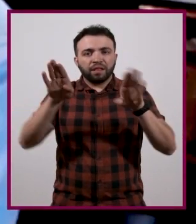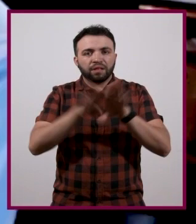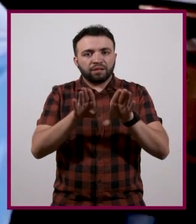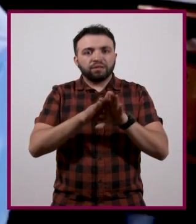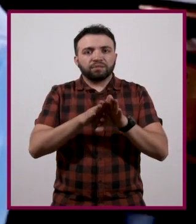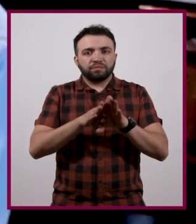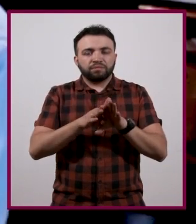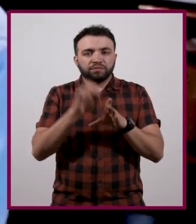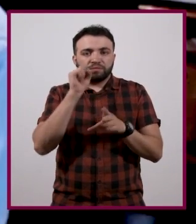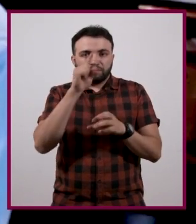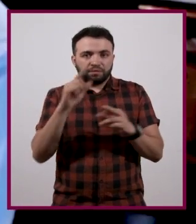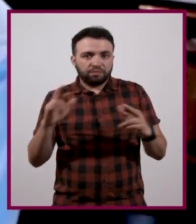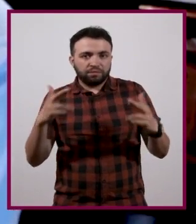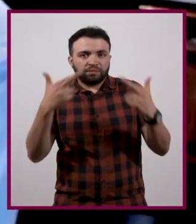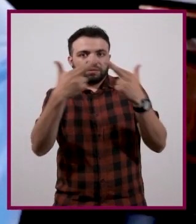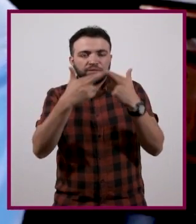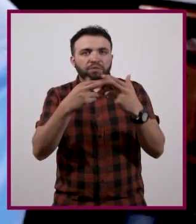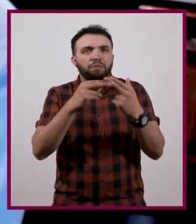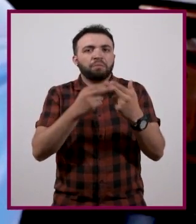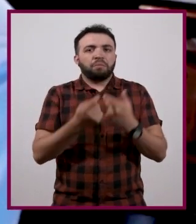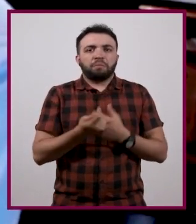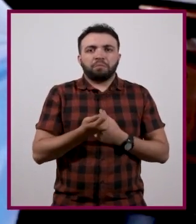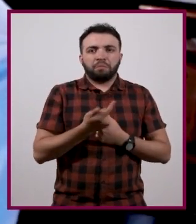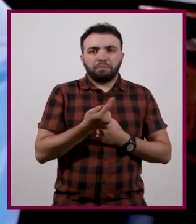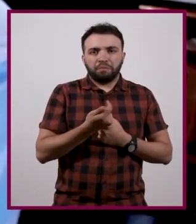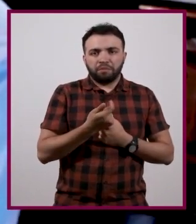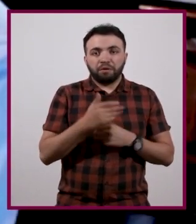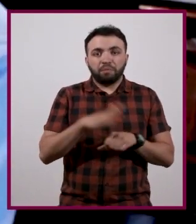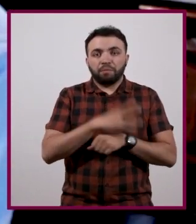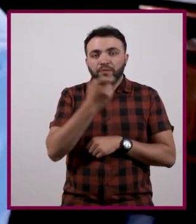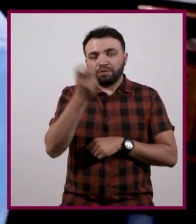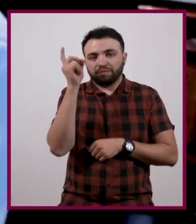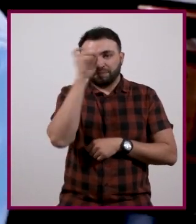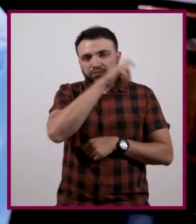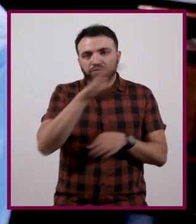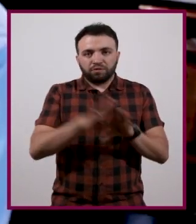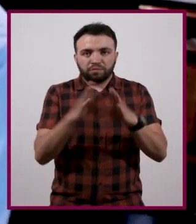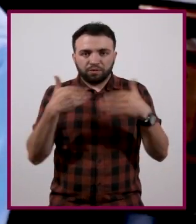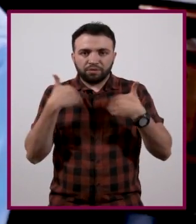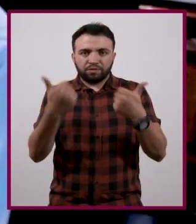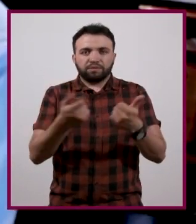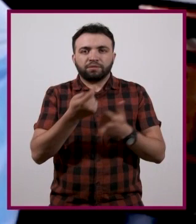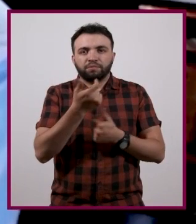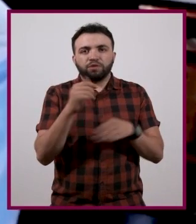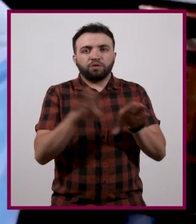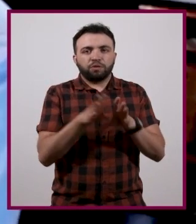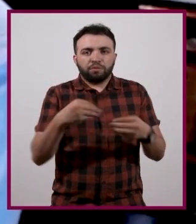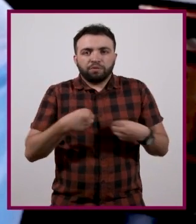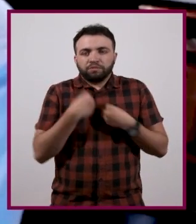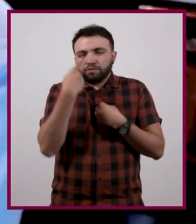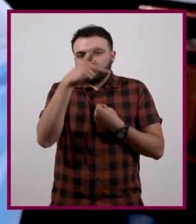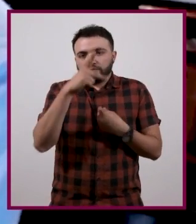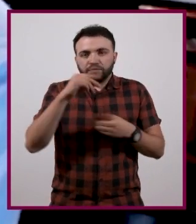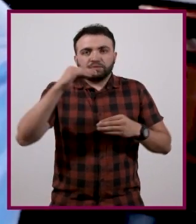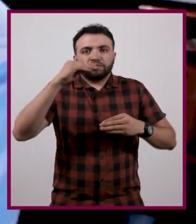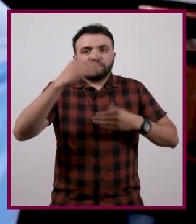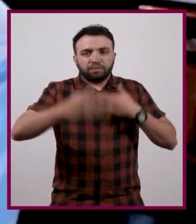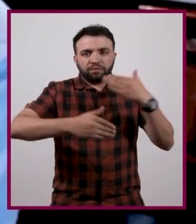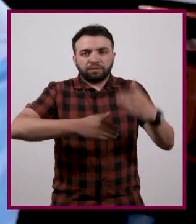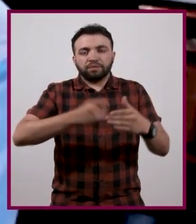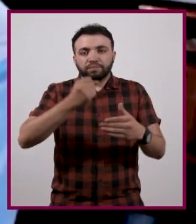ceremonial, ciertamente parecen todavía muy pocas, y es por eso que es difícil entender un poco cómo era la vida